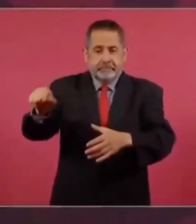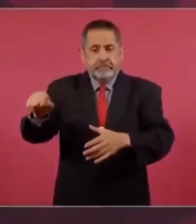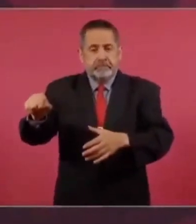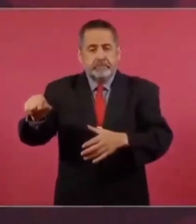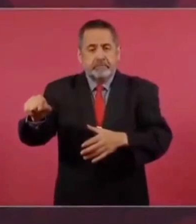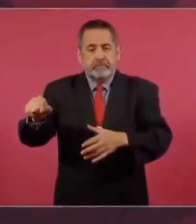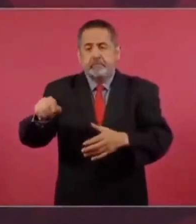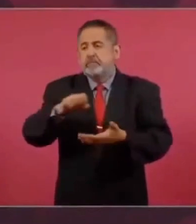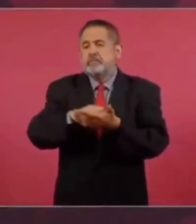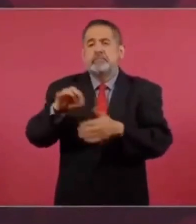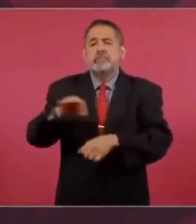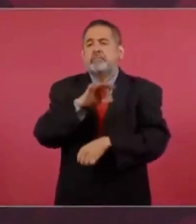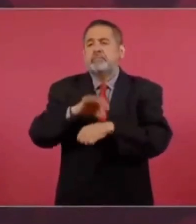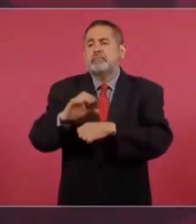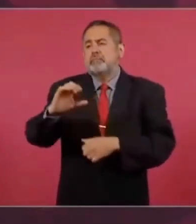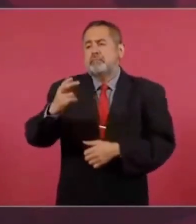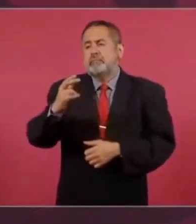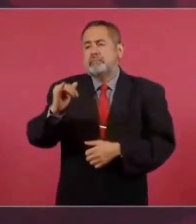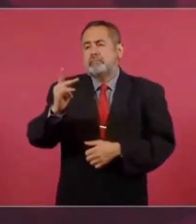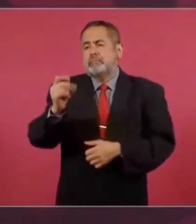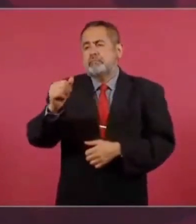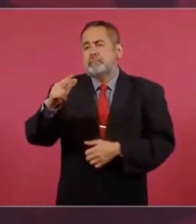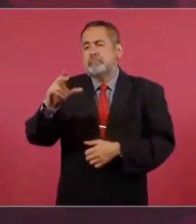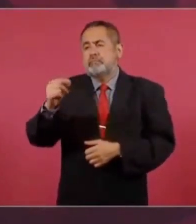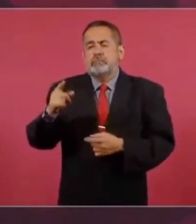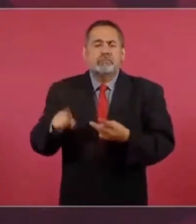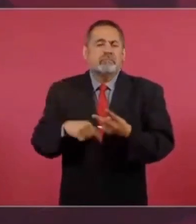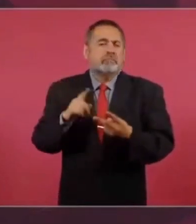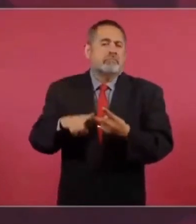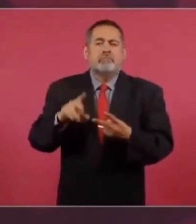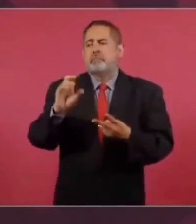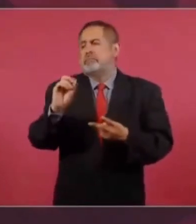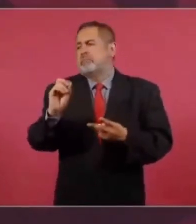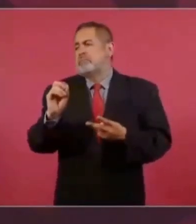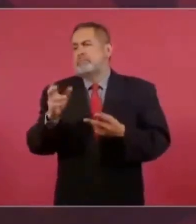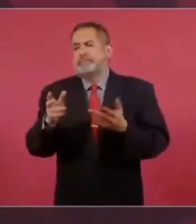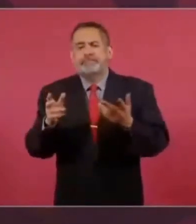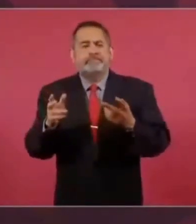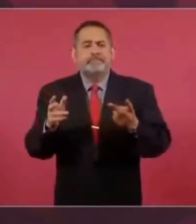de Chilpancingo o en